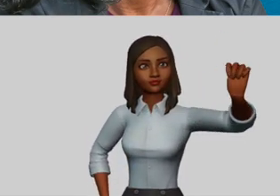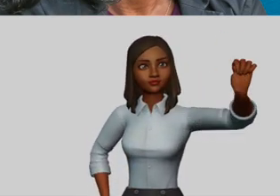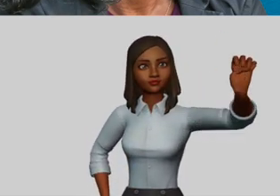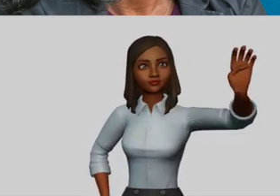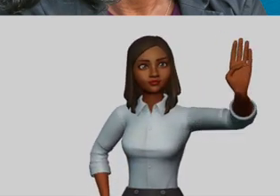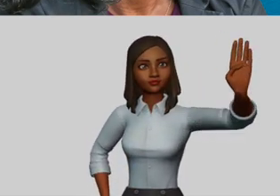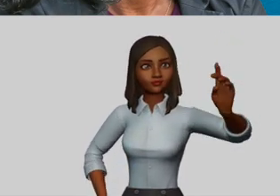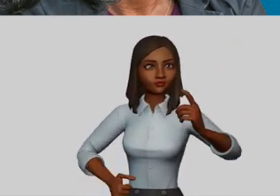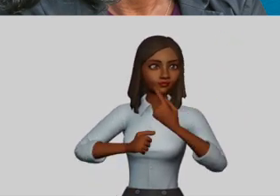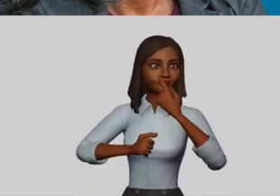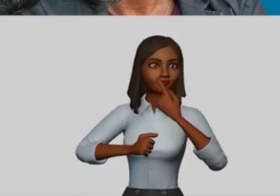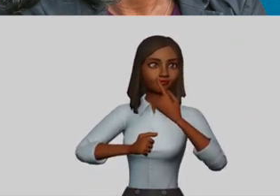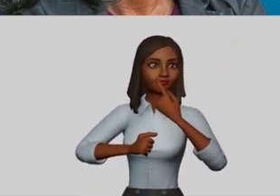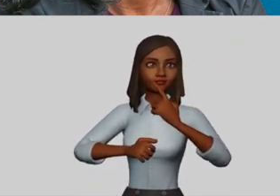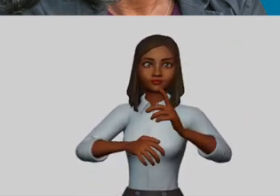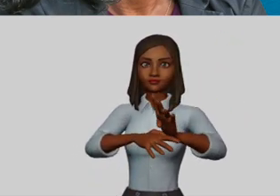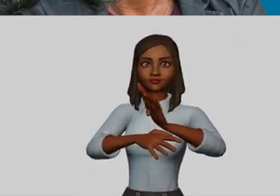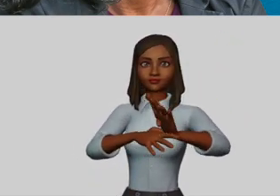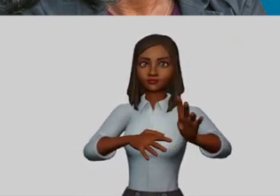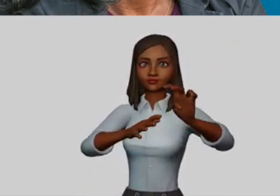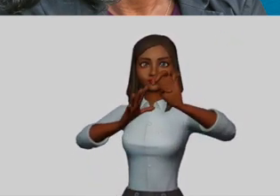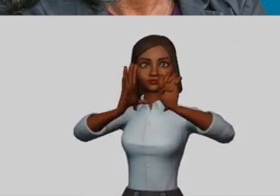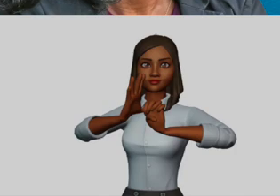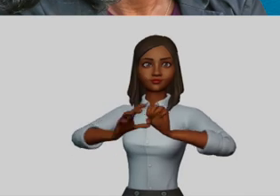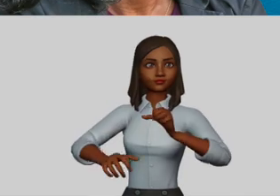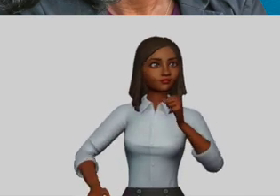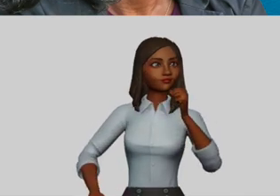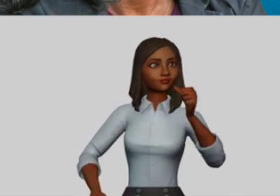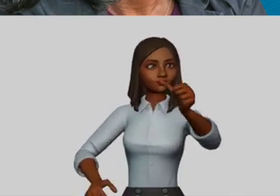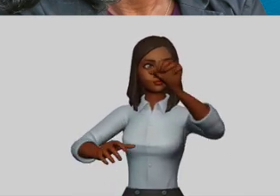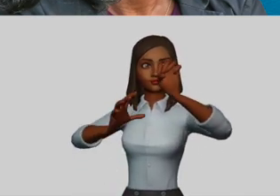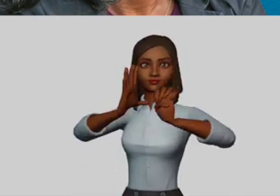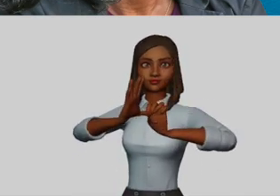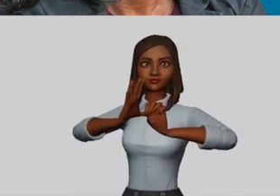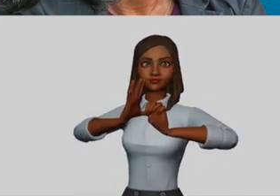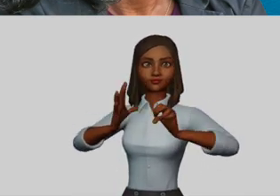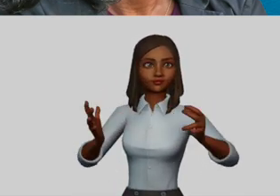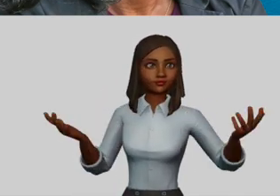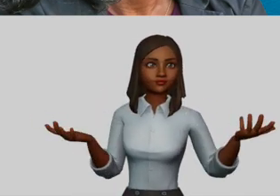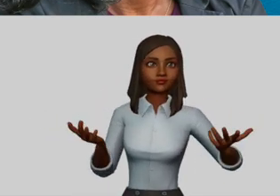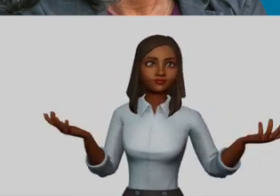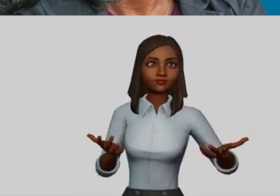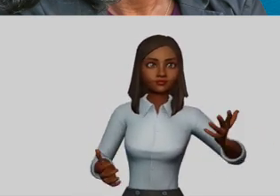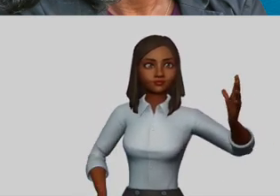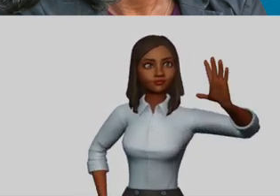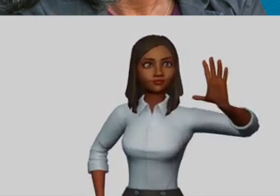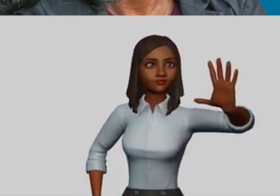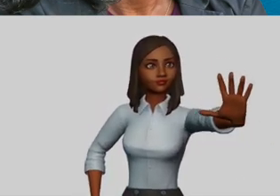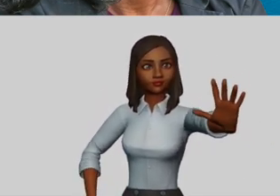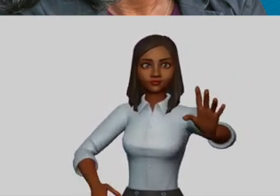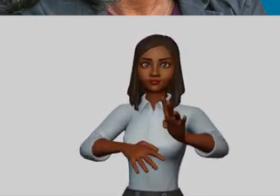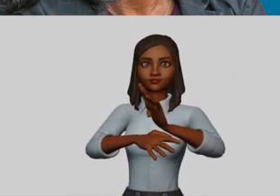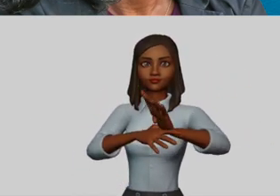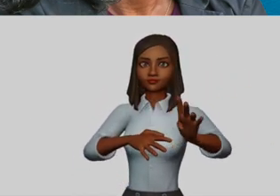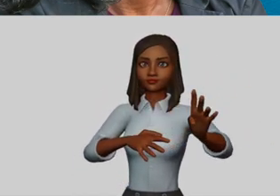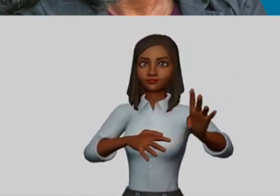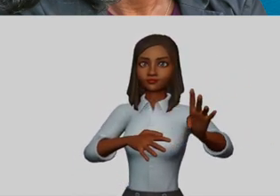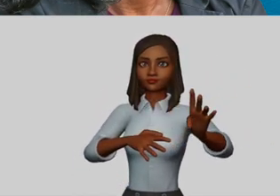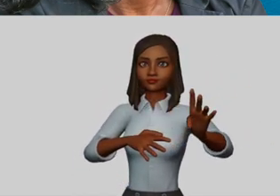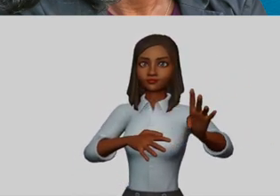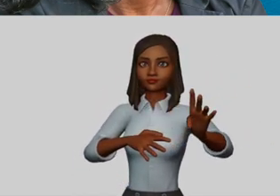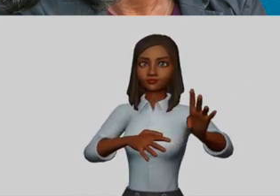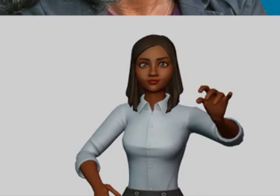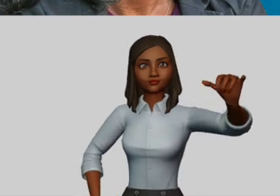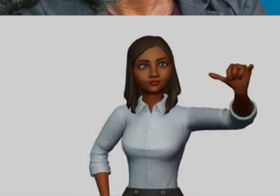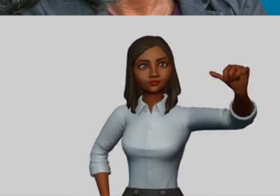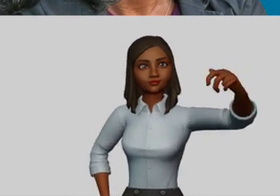los anunciantes son los que realmente necesitan a los usuarios. Lo único que en este elemento tú trajiste una dimensión ética